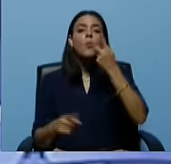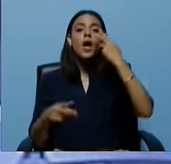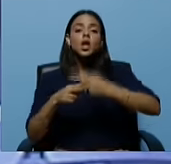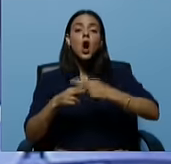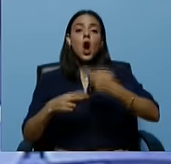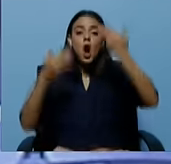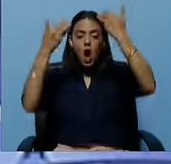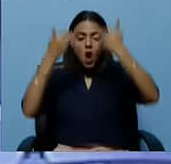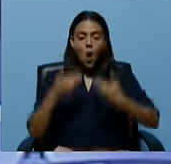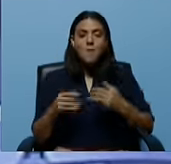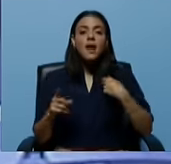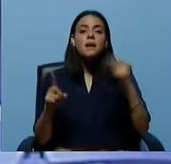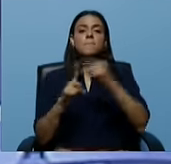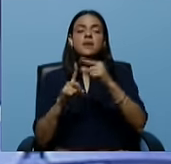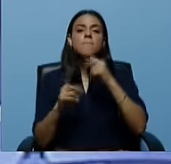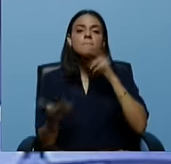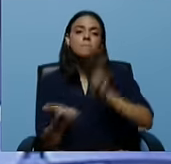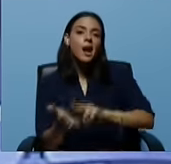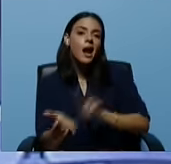palabra.